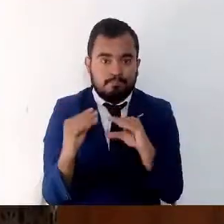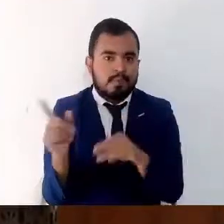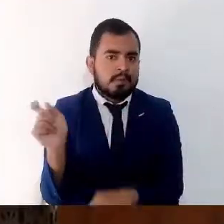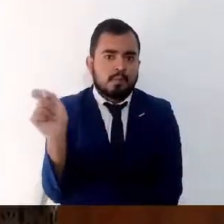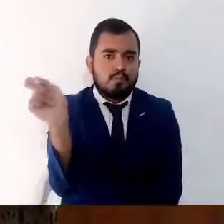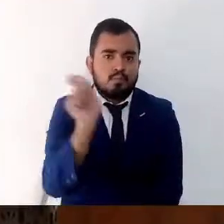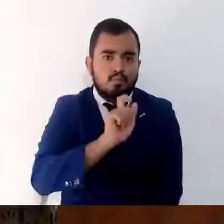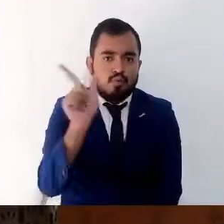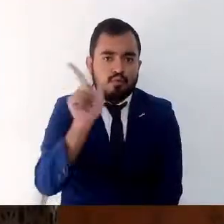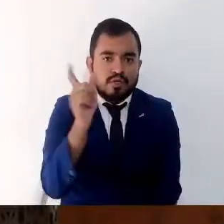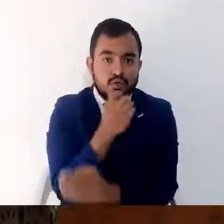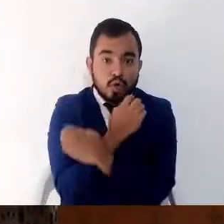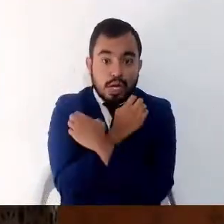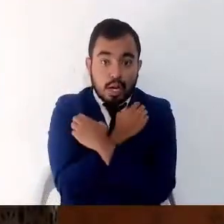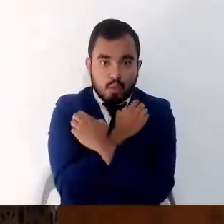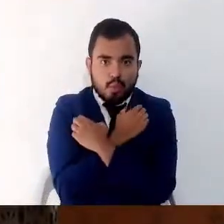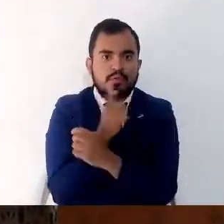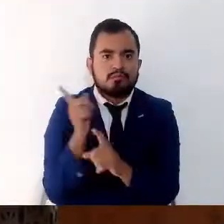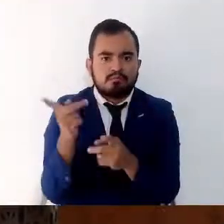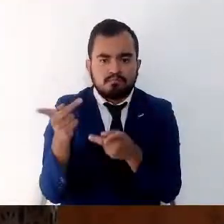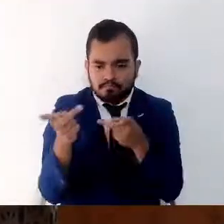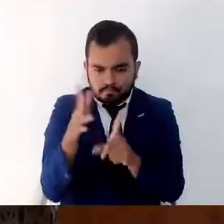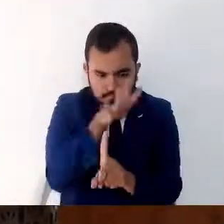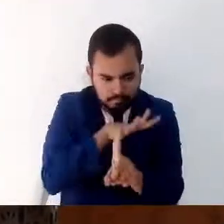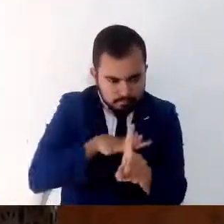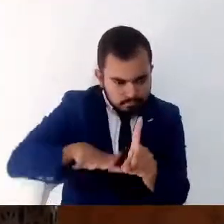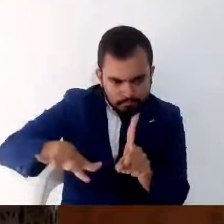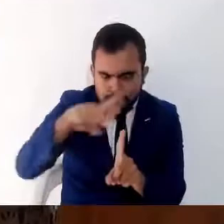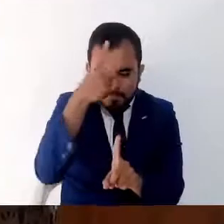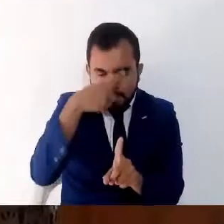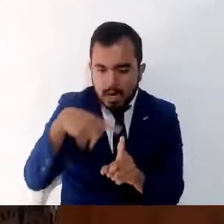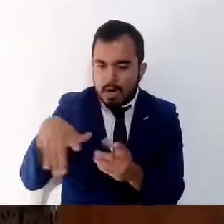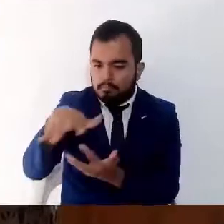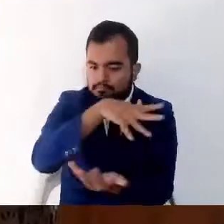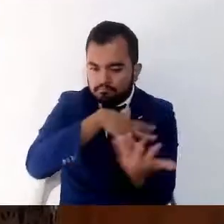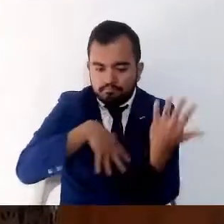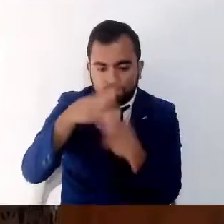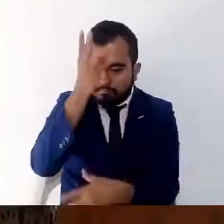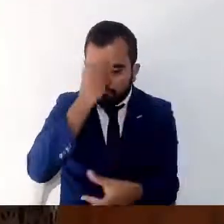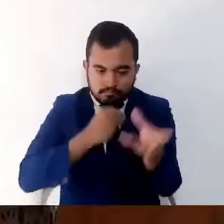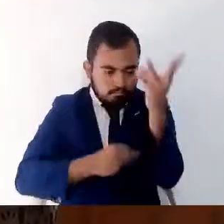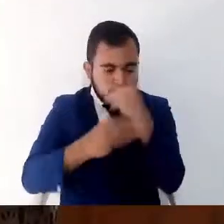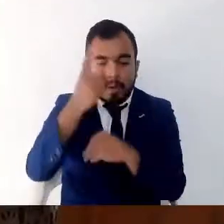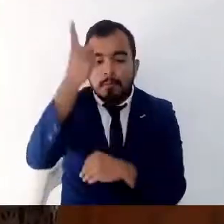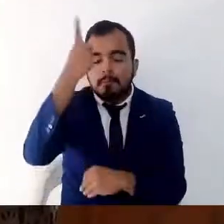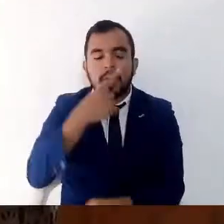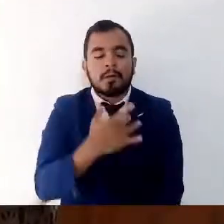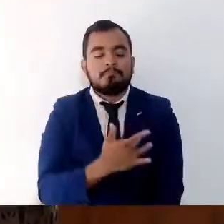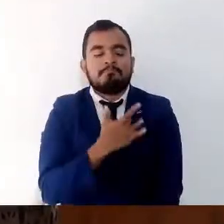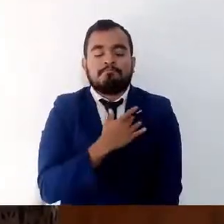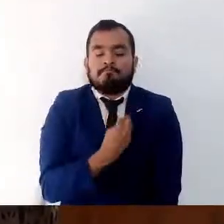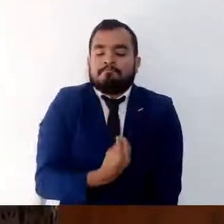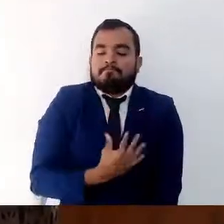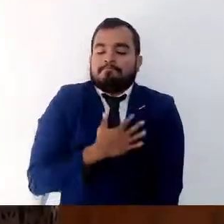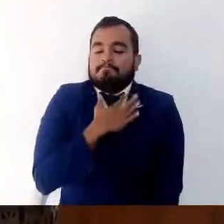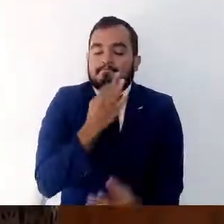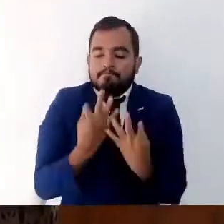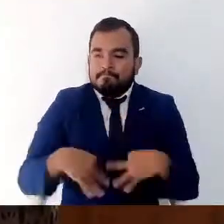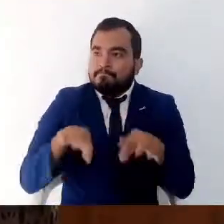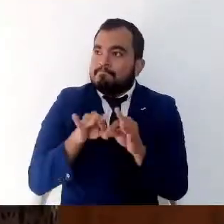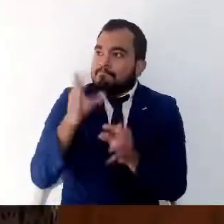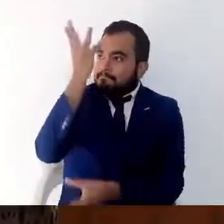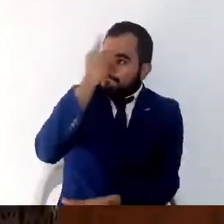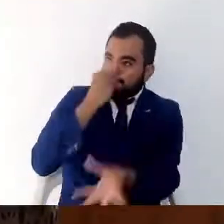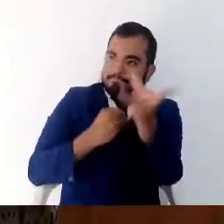y prevé ambientes de aprendizaje para que los pequeños tengan experiencias significativas que les permitan construir